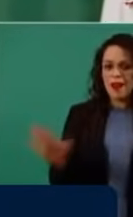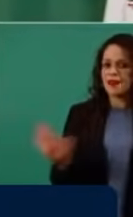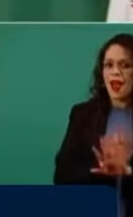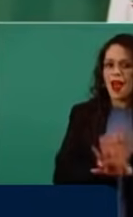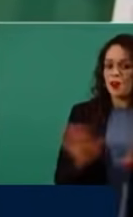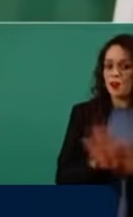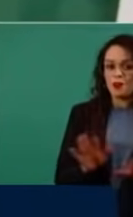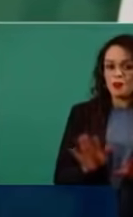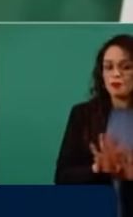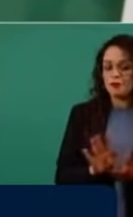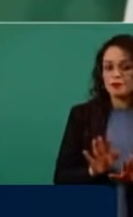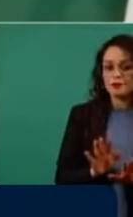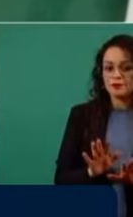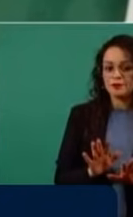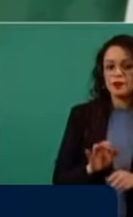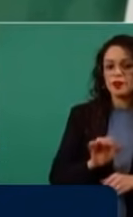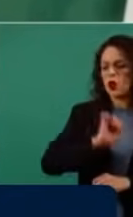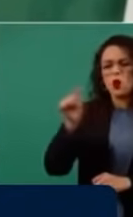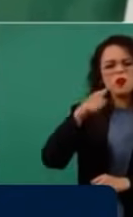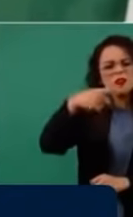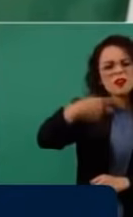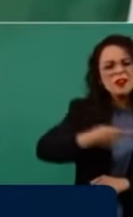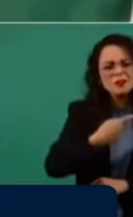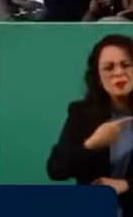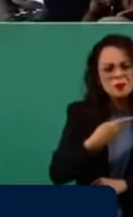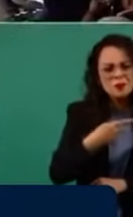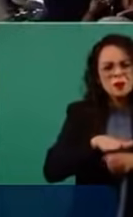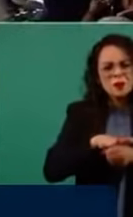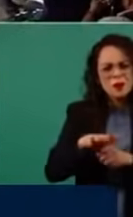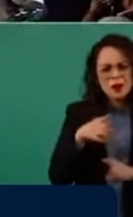que hay cosas que sí se pueden,